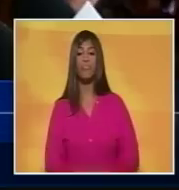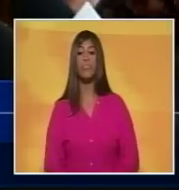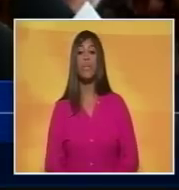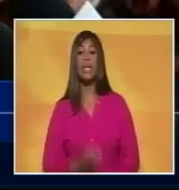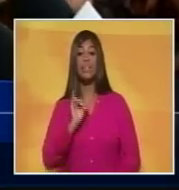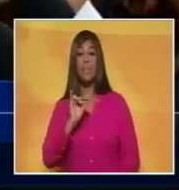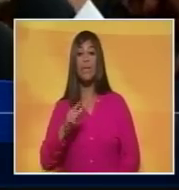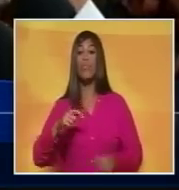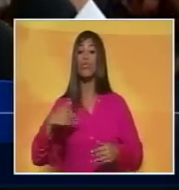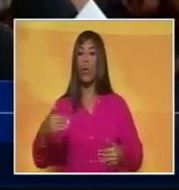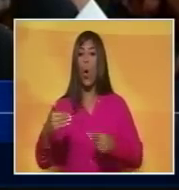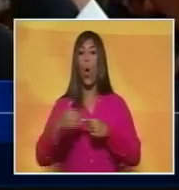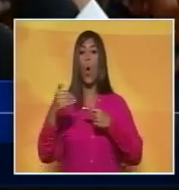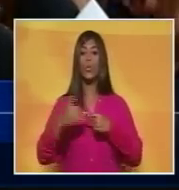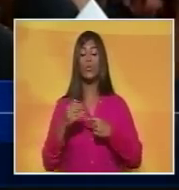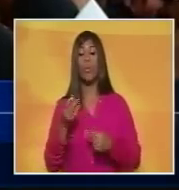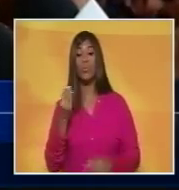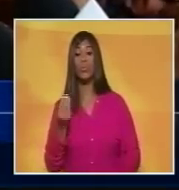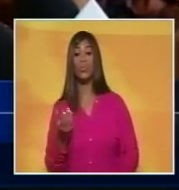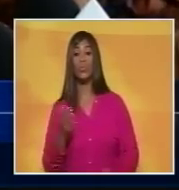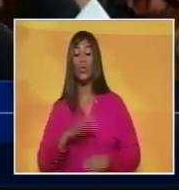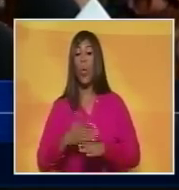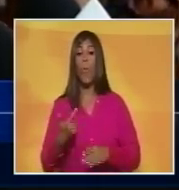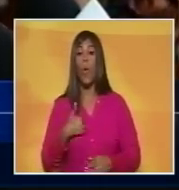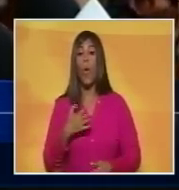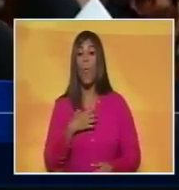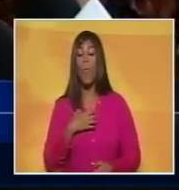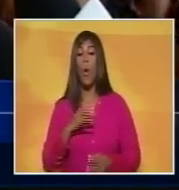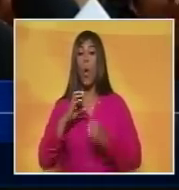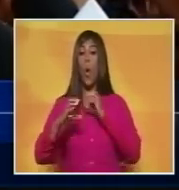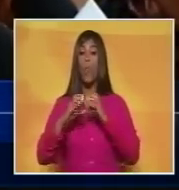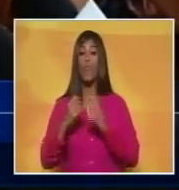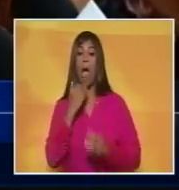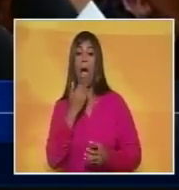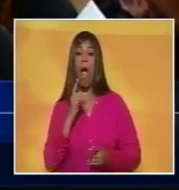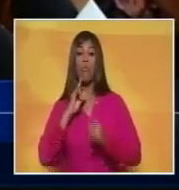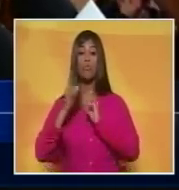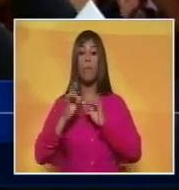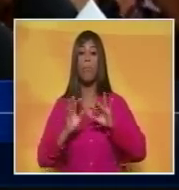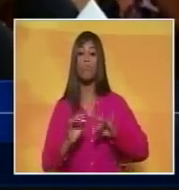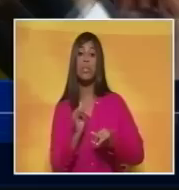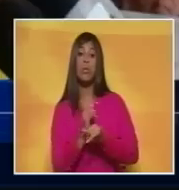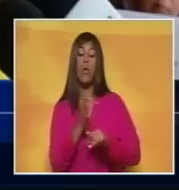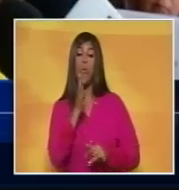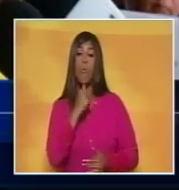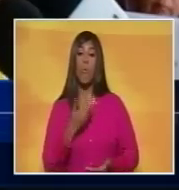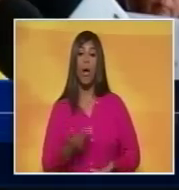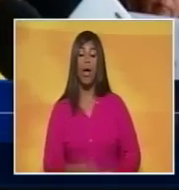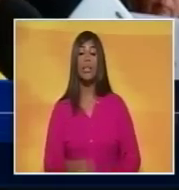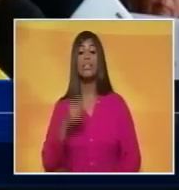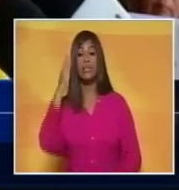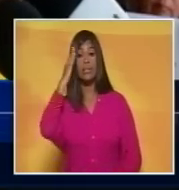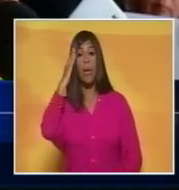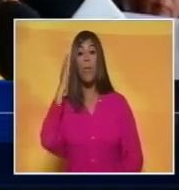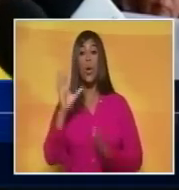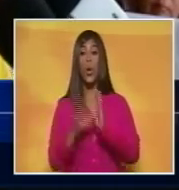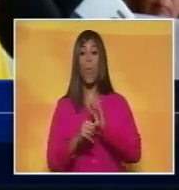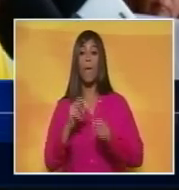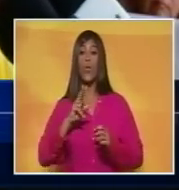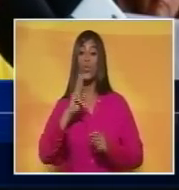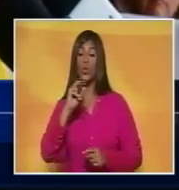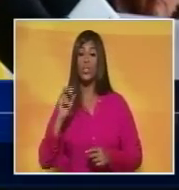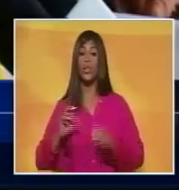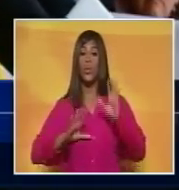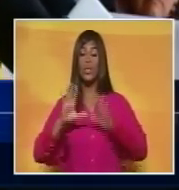Eso nos ha afectado de manera directa, motivado a que no podemos comunicarnos de ninguna de las formas. Sabemos que se robaron 215 metros de